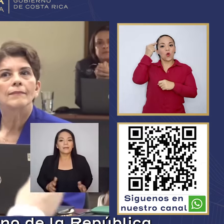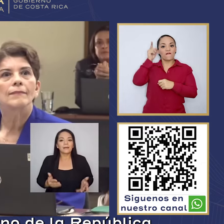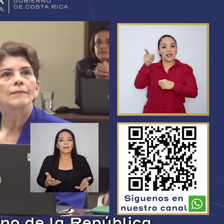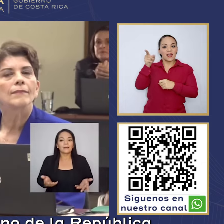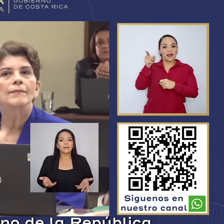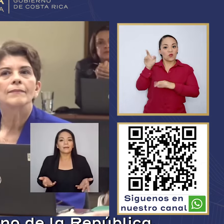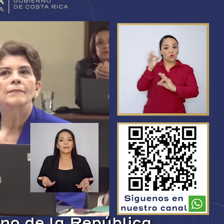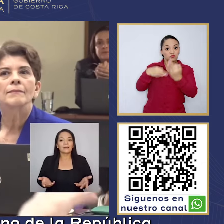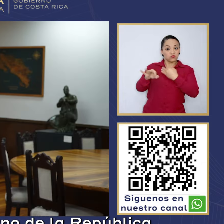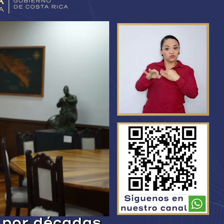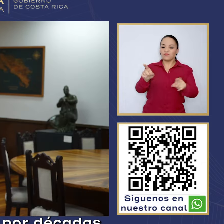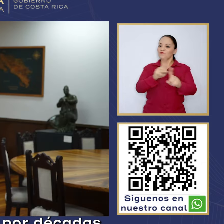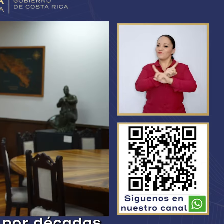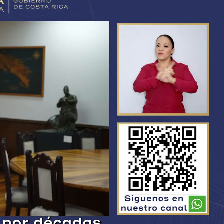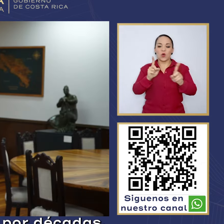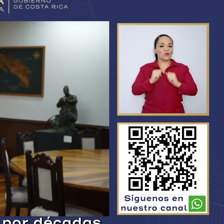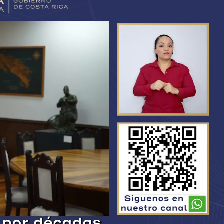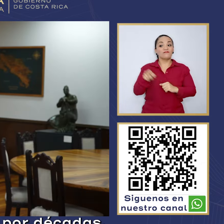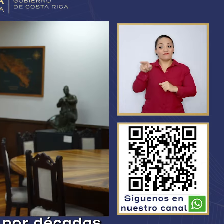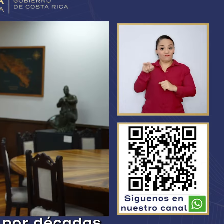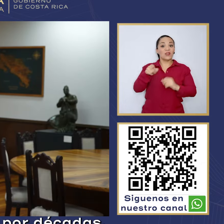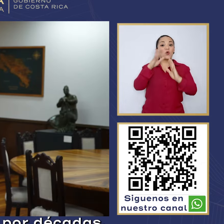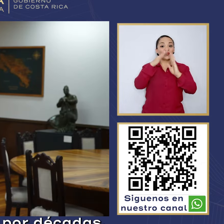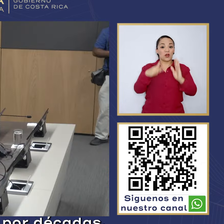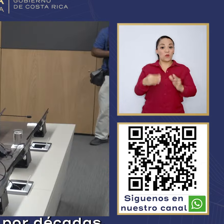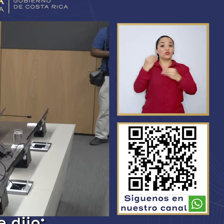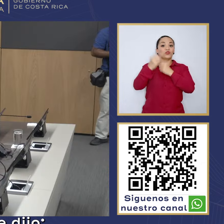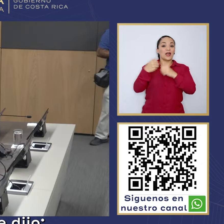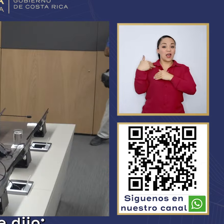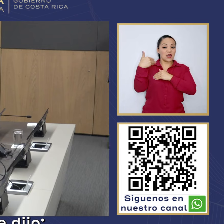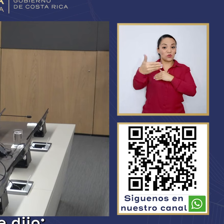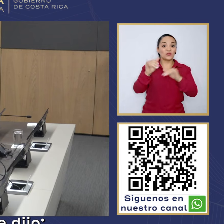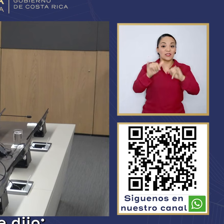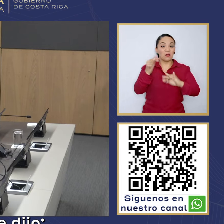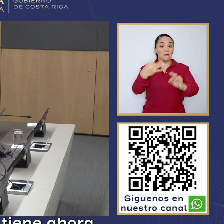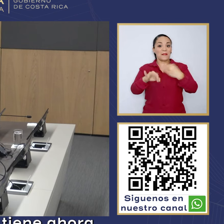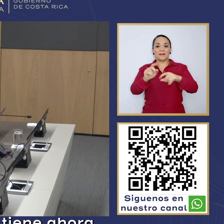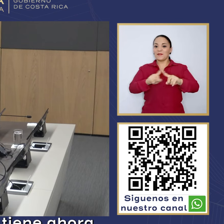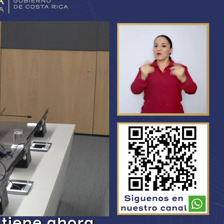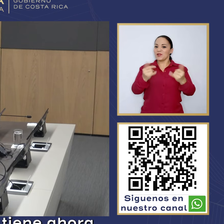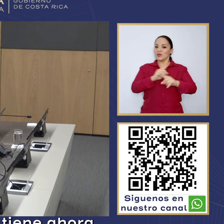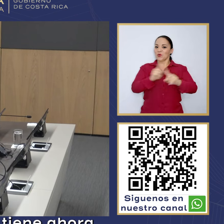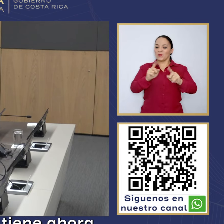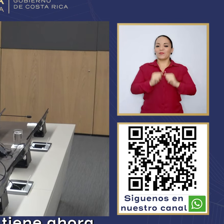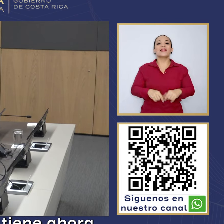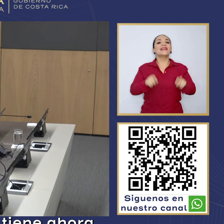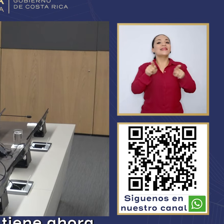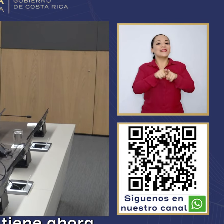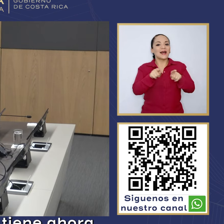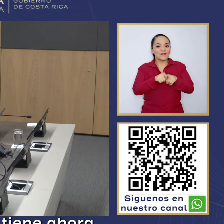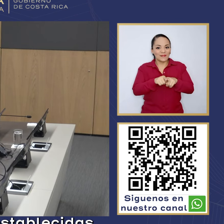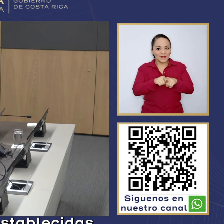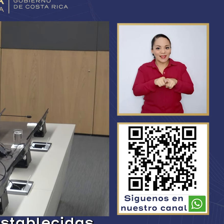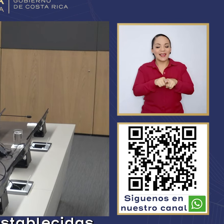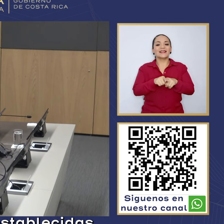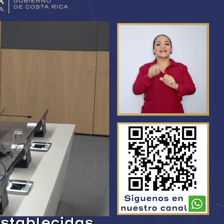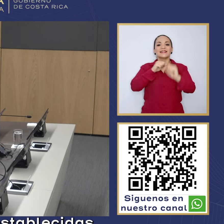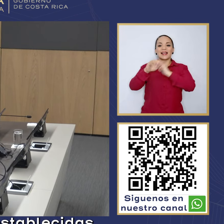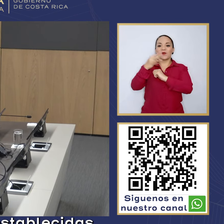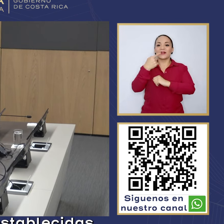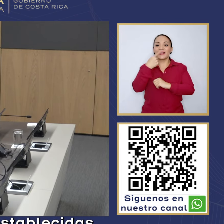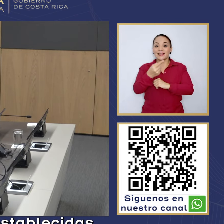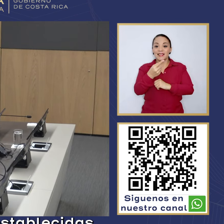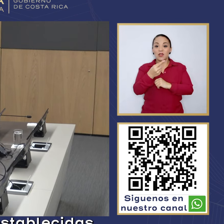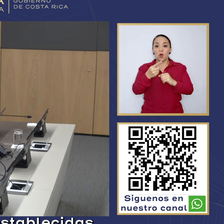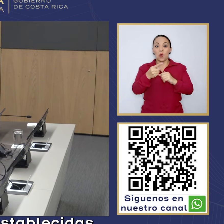Gobierno de la República como lo ha hecho por décadas. También le dijo, el subcontralor tiene ahora funciones